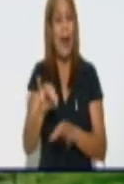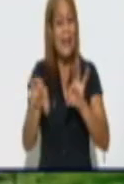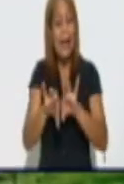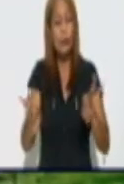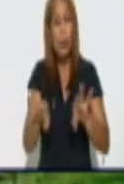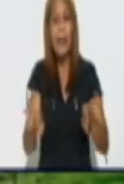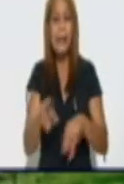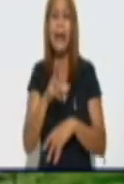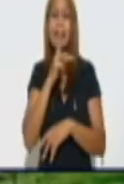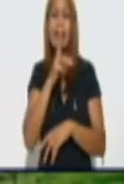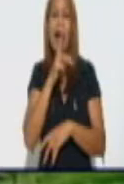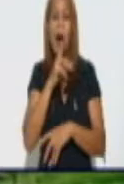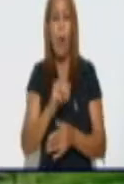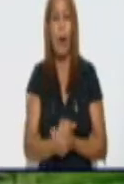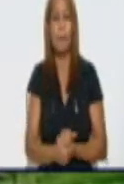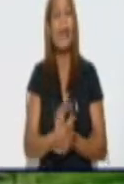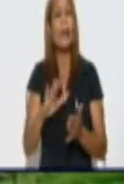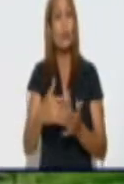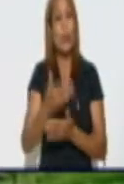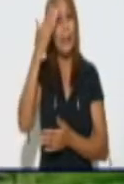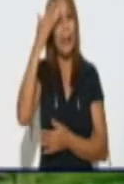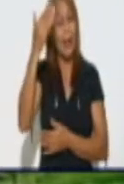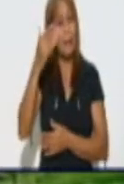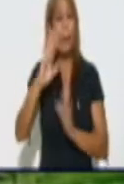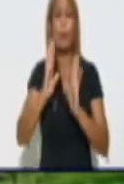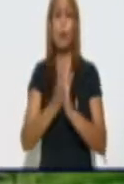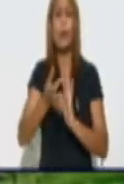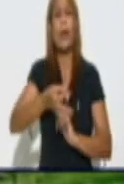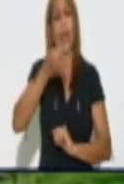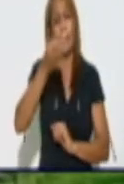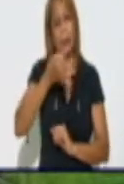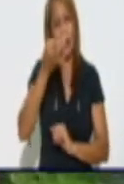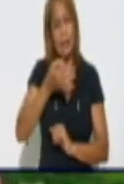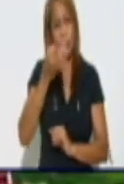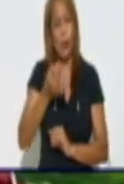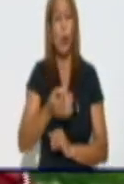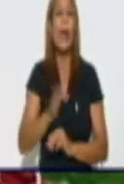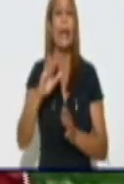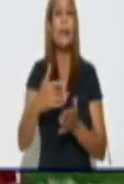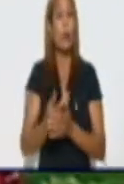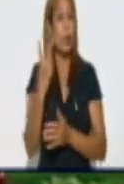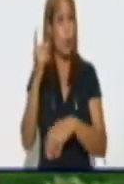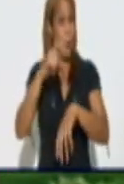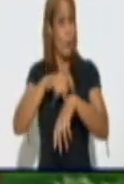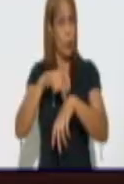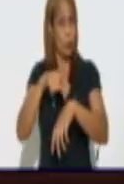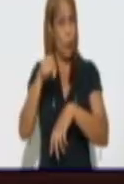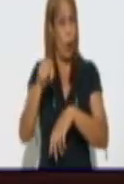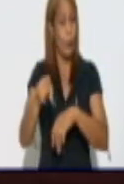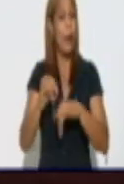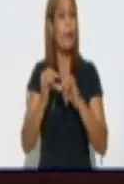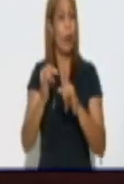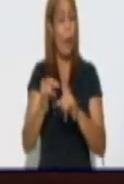por toda esta explicación. Nos van quedando 2 minutos que se los voy a ceder a Millán, director adjunto de la empresa de